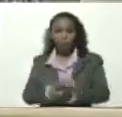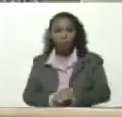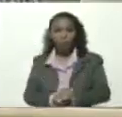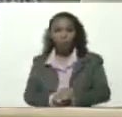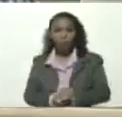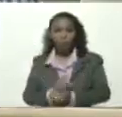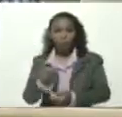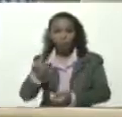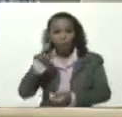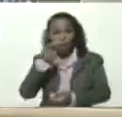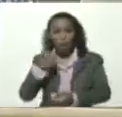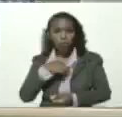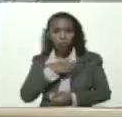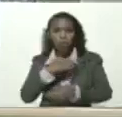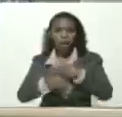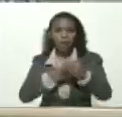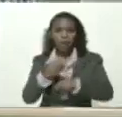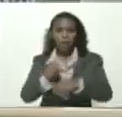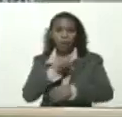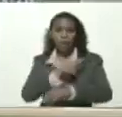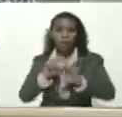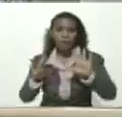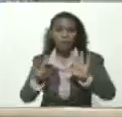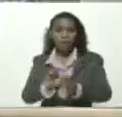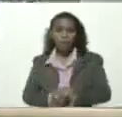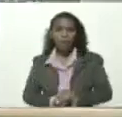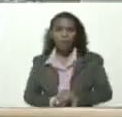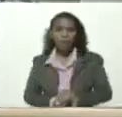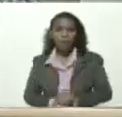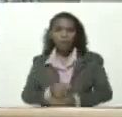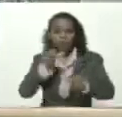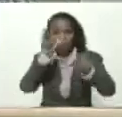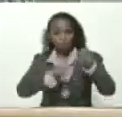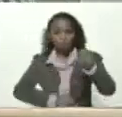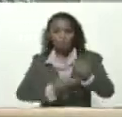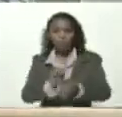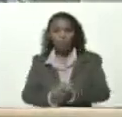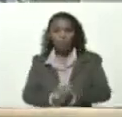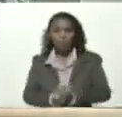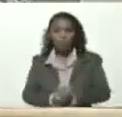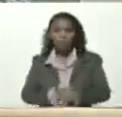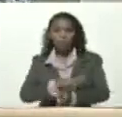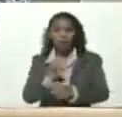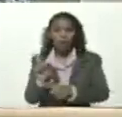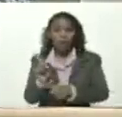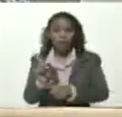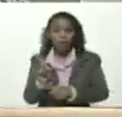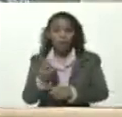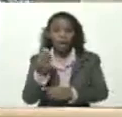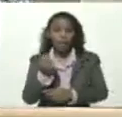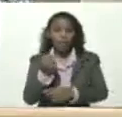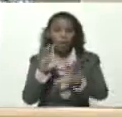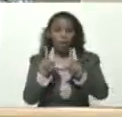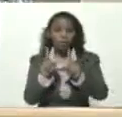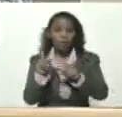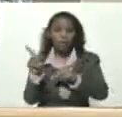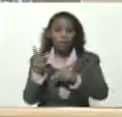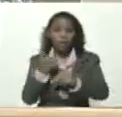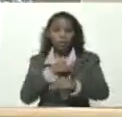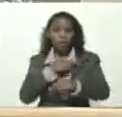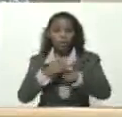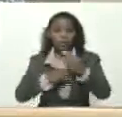su seguridad. Nosotros hacemos 17 auditorías. Esta es, creo que la número 11, la que estamos haciendo